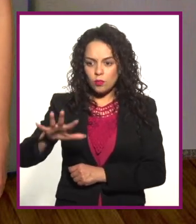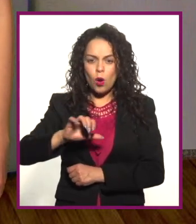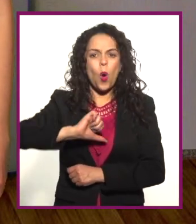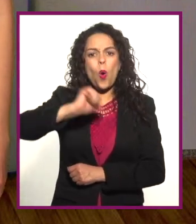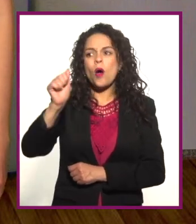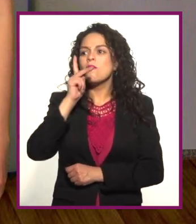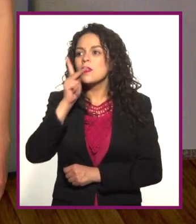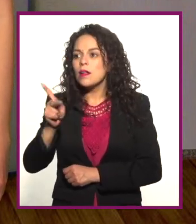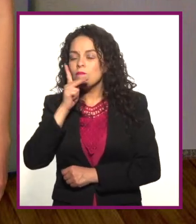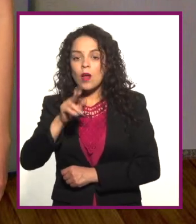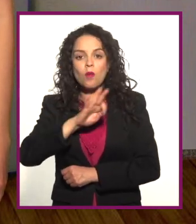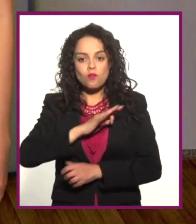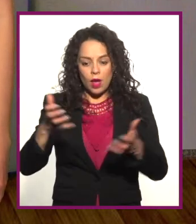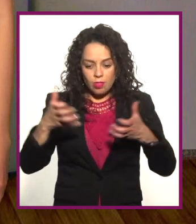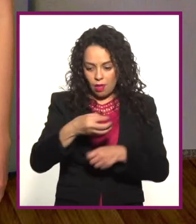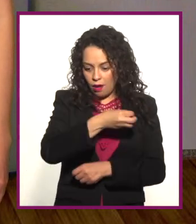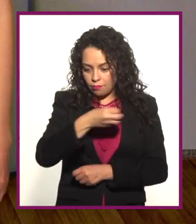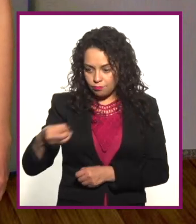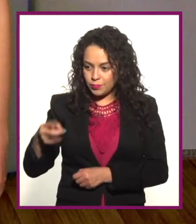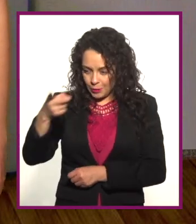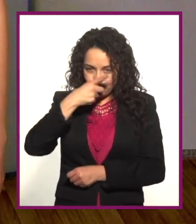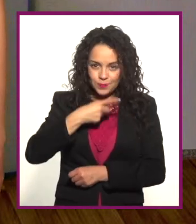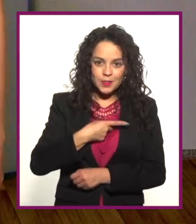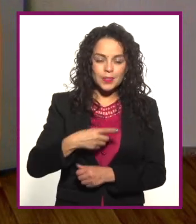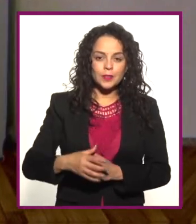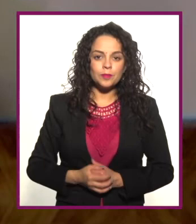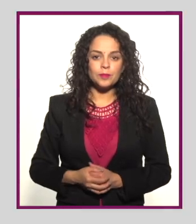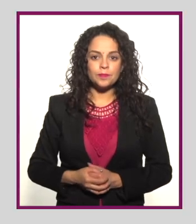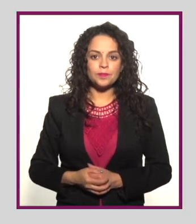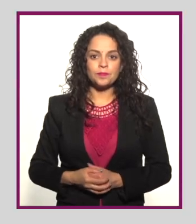costa, cuéntenos qué otras palabras se pueden formar.